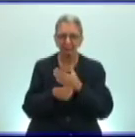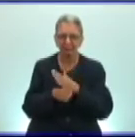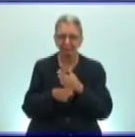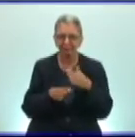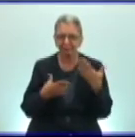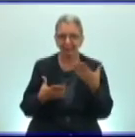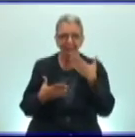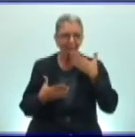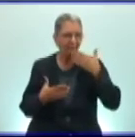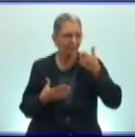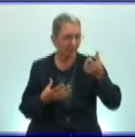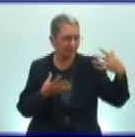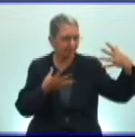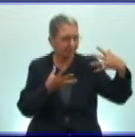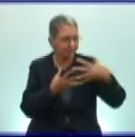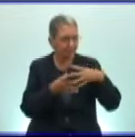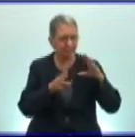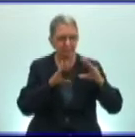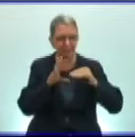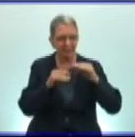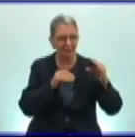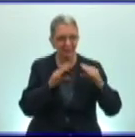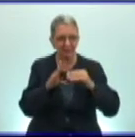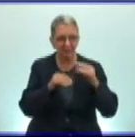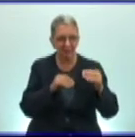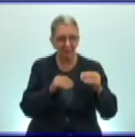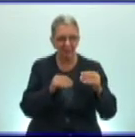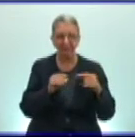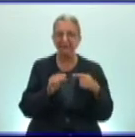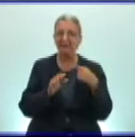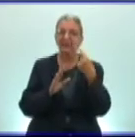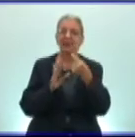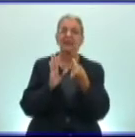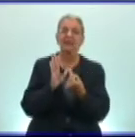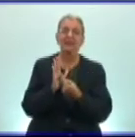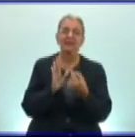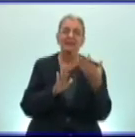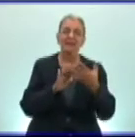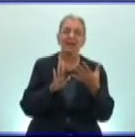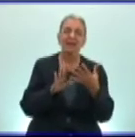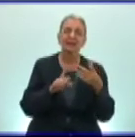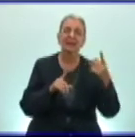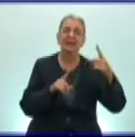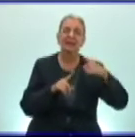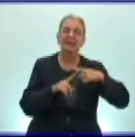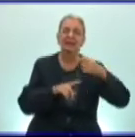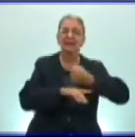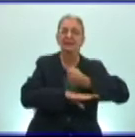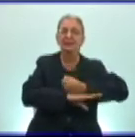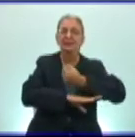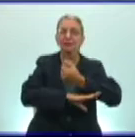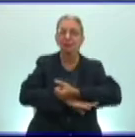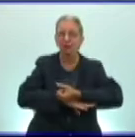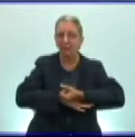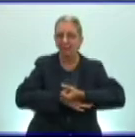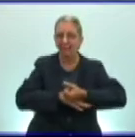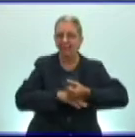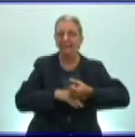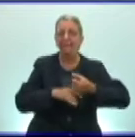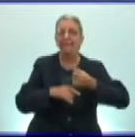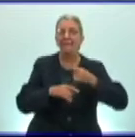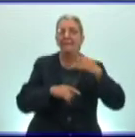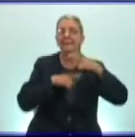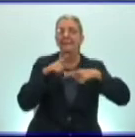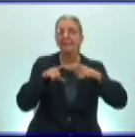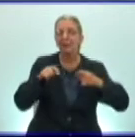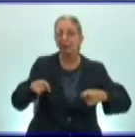mejorar nuestra comunicación. Por ejemplo, las señales del tránsito. Además, ustedes en el movimiento de pioneros exploradores